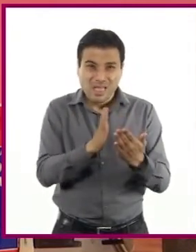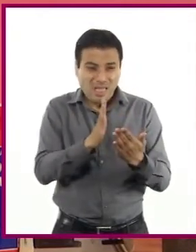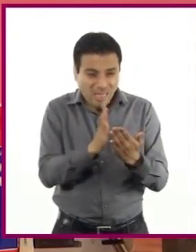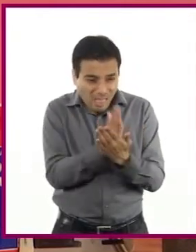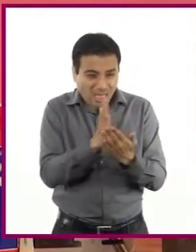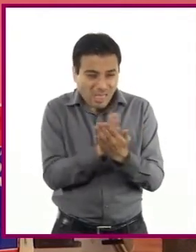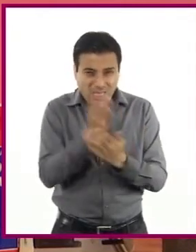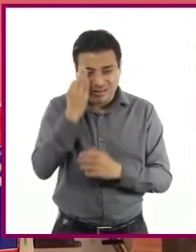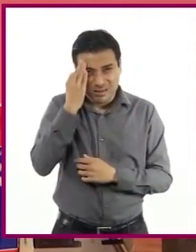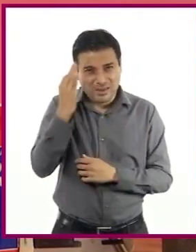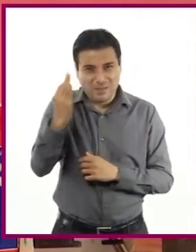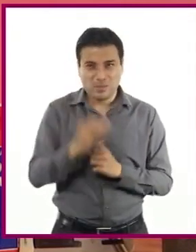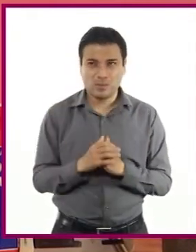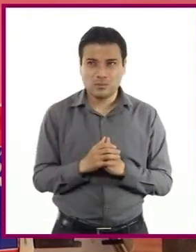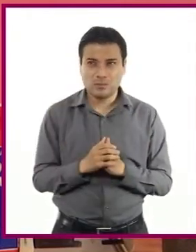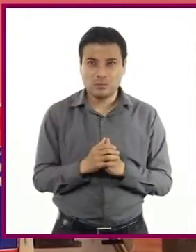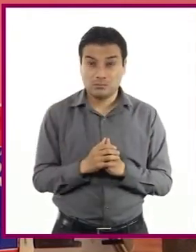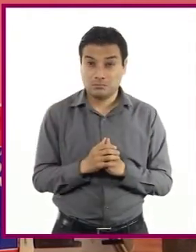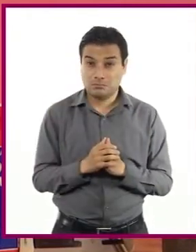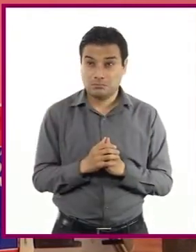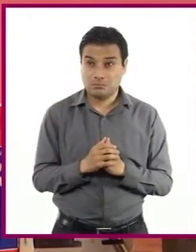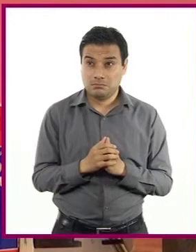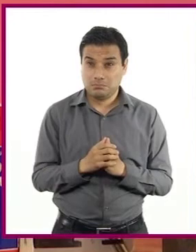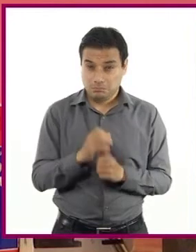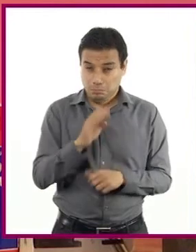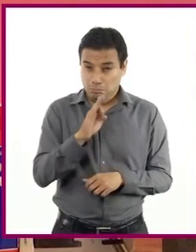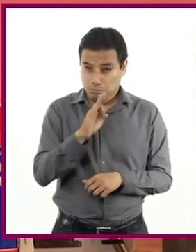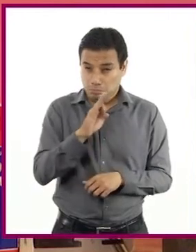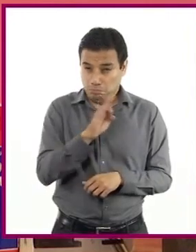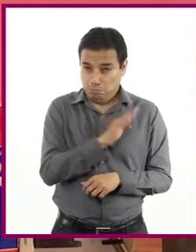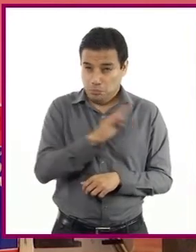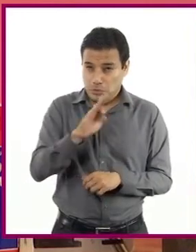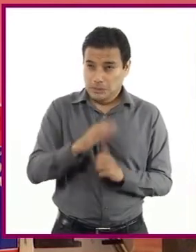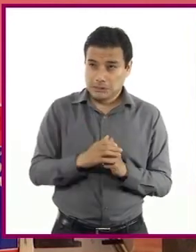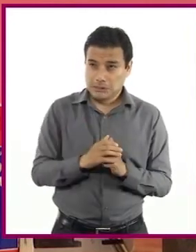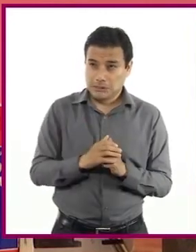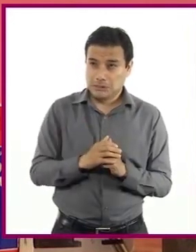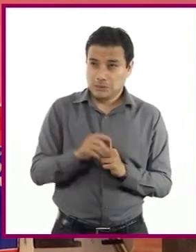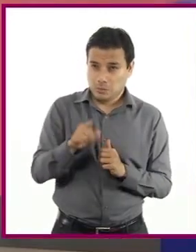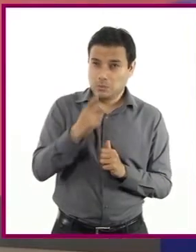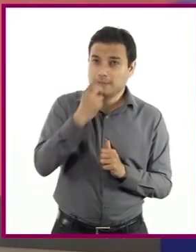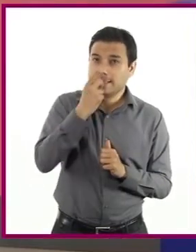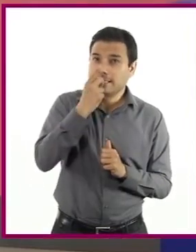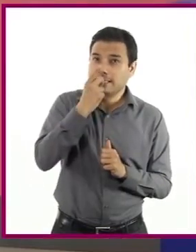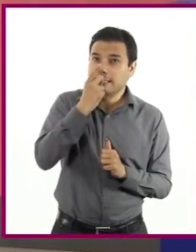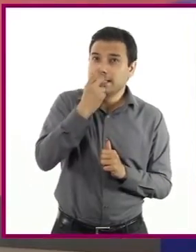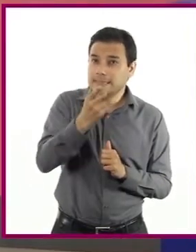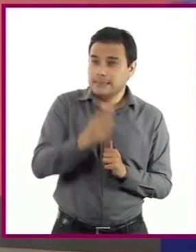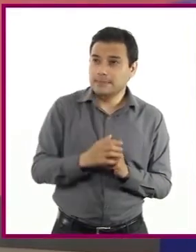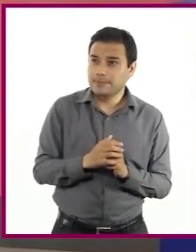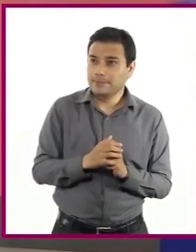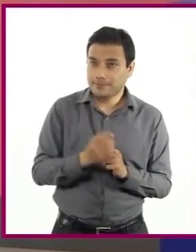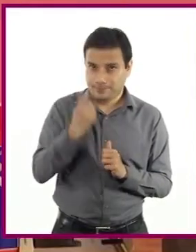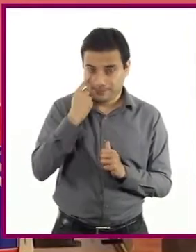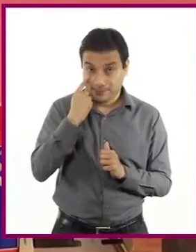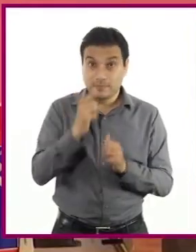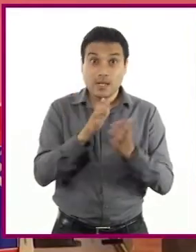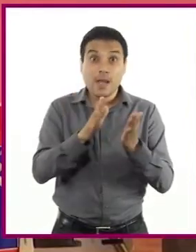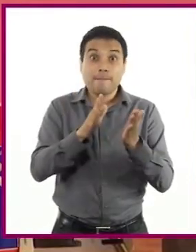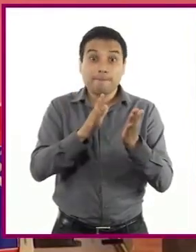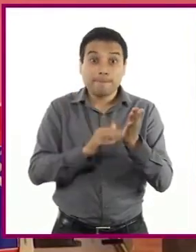palabra que buscan. ¿Podría comentar a los alumnos la función de las palabras que aparecen en la parte superior de cada página?